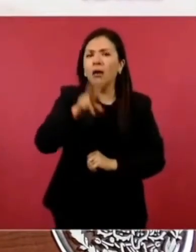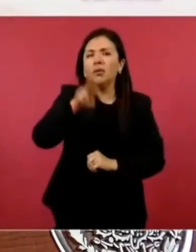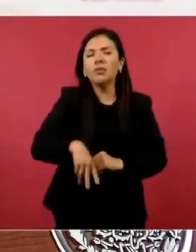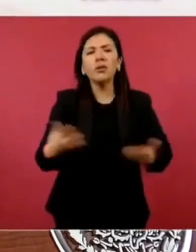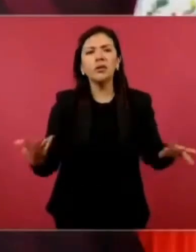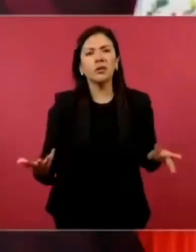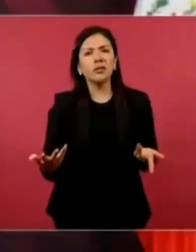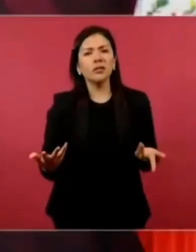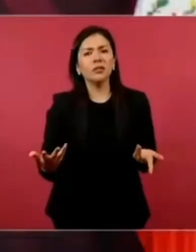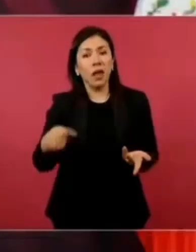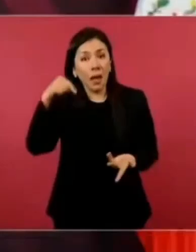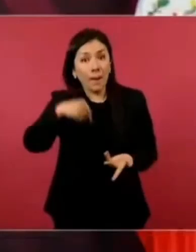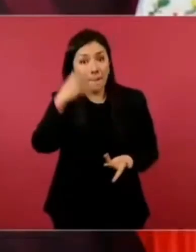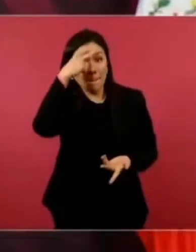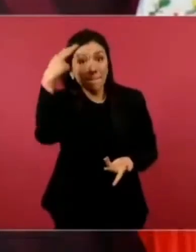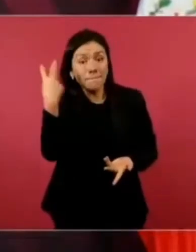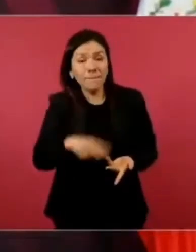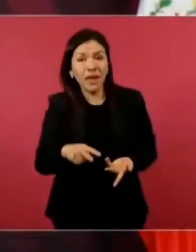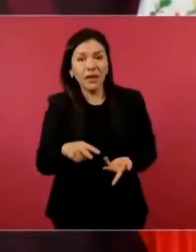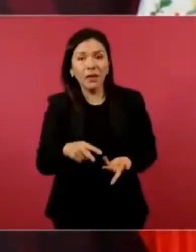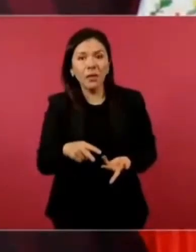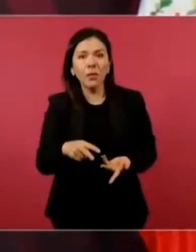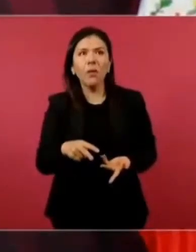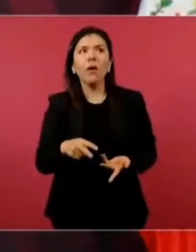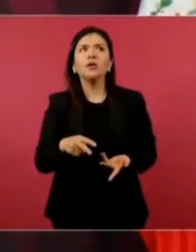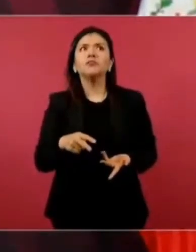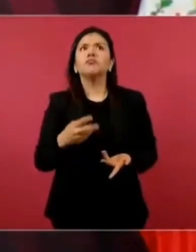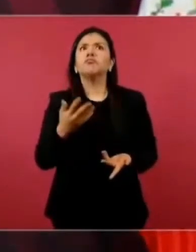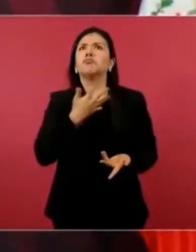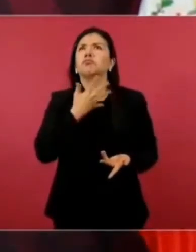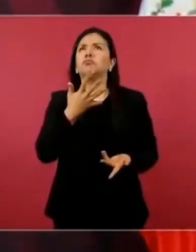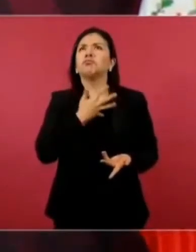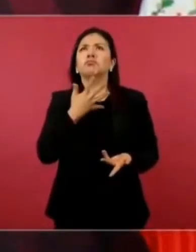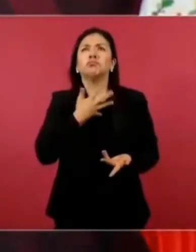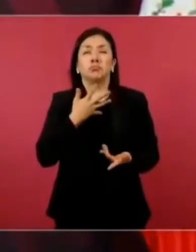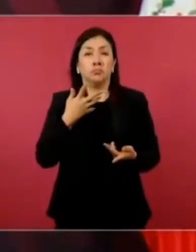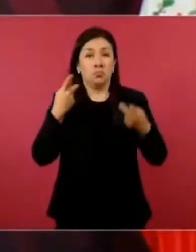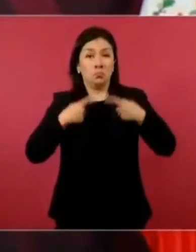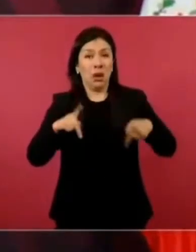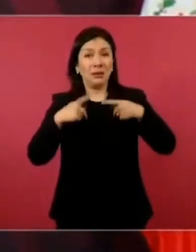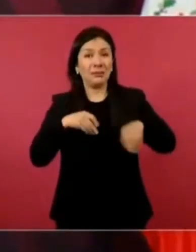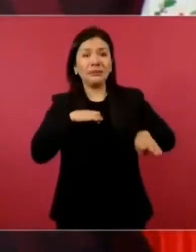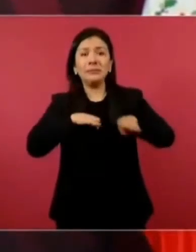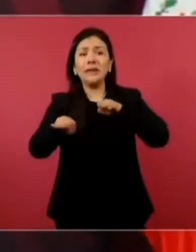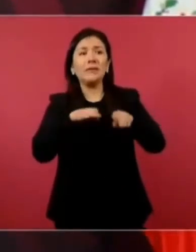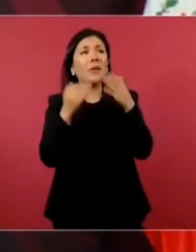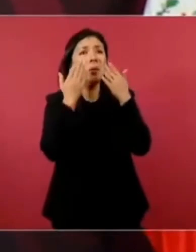México tiene menos desempleo que Estados Unidos.